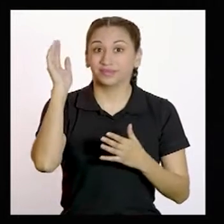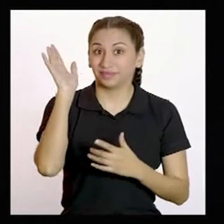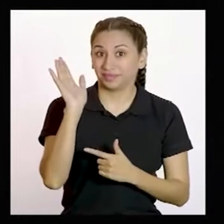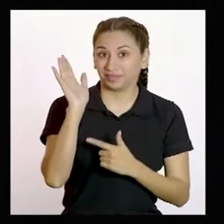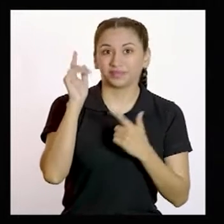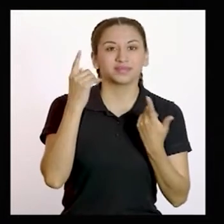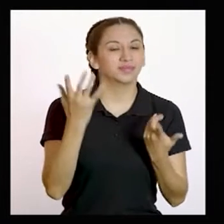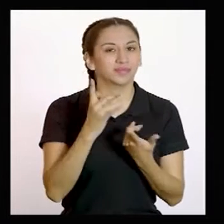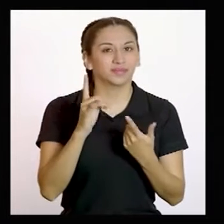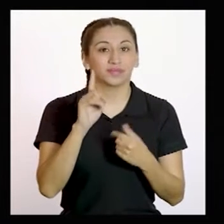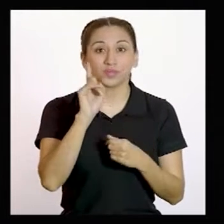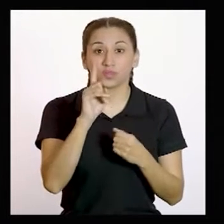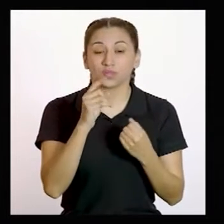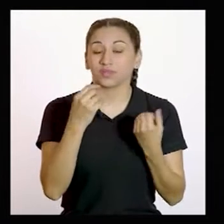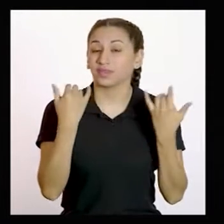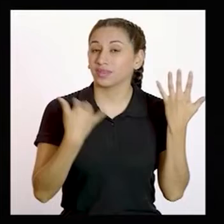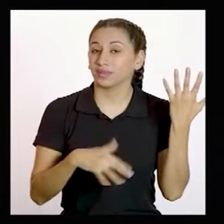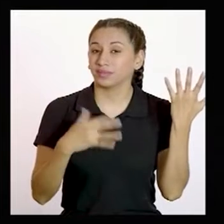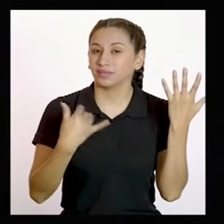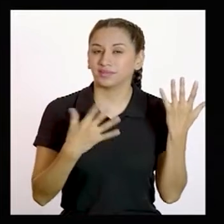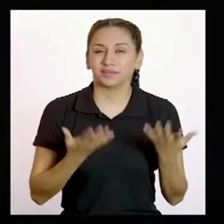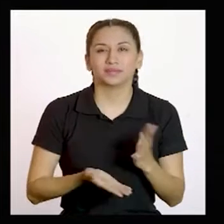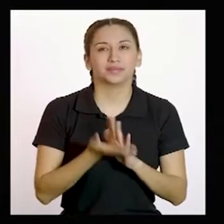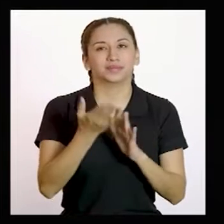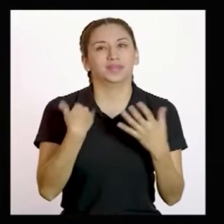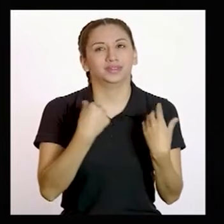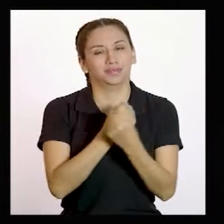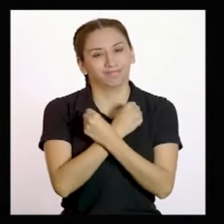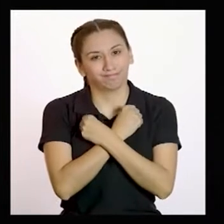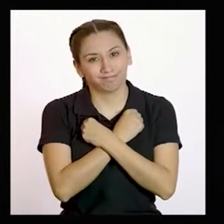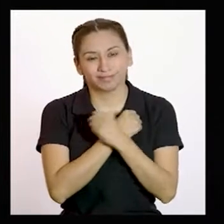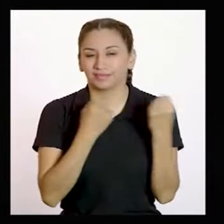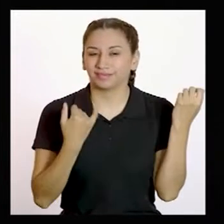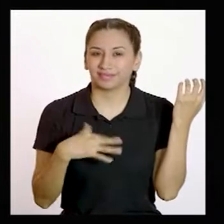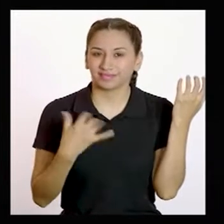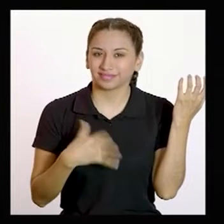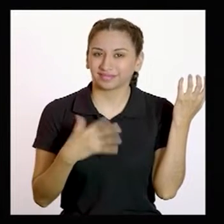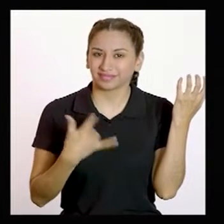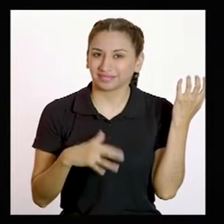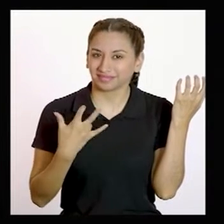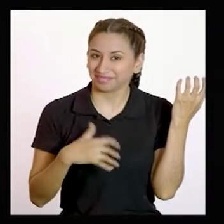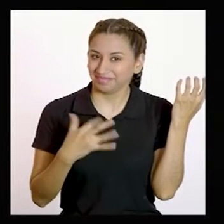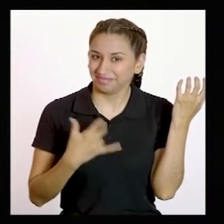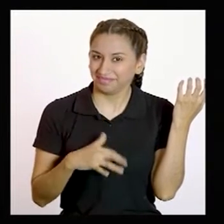Este de aquí es uno de los instrumentos que más me gusta.